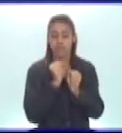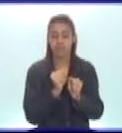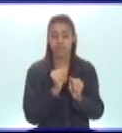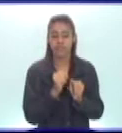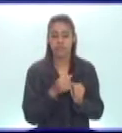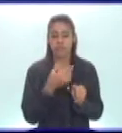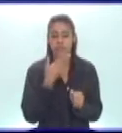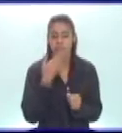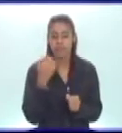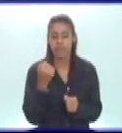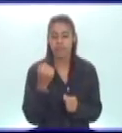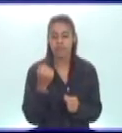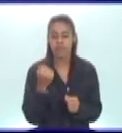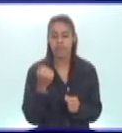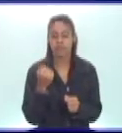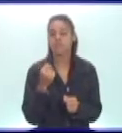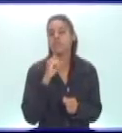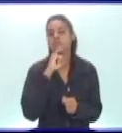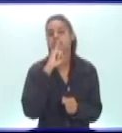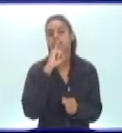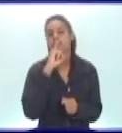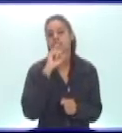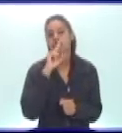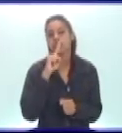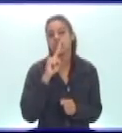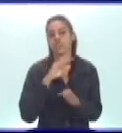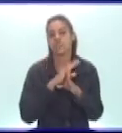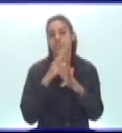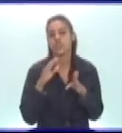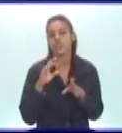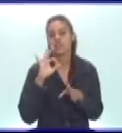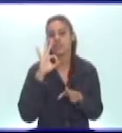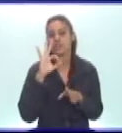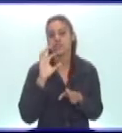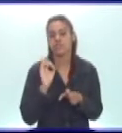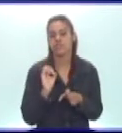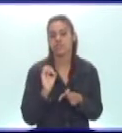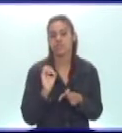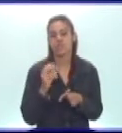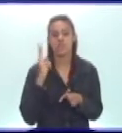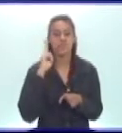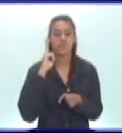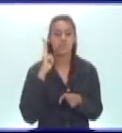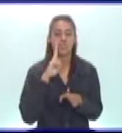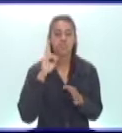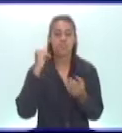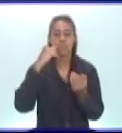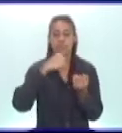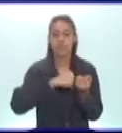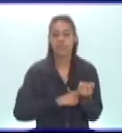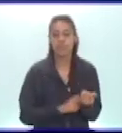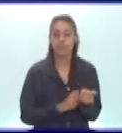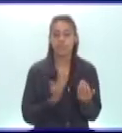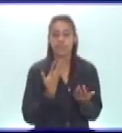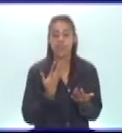pérdida oscila de 61 a 80 decibeles. Y un sordo profundo presenta una pérdida de más